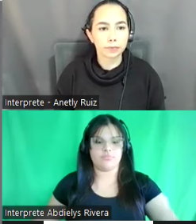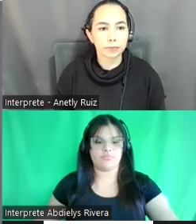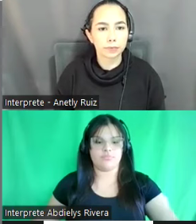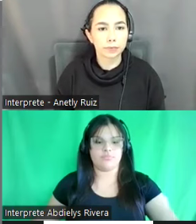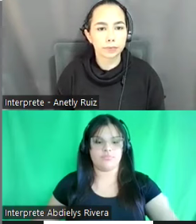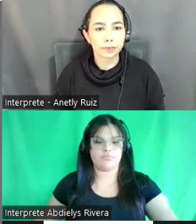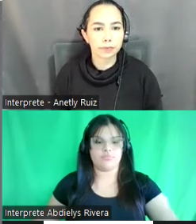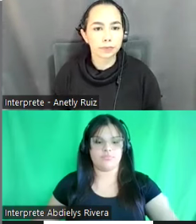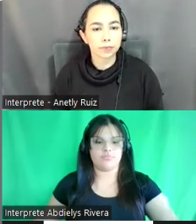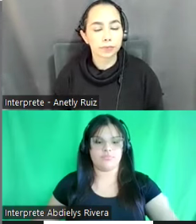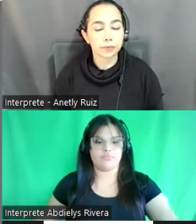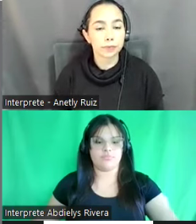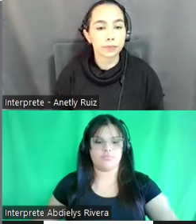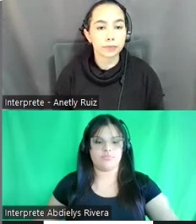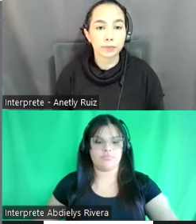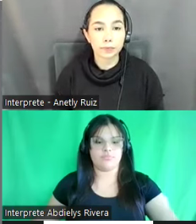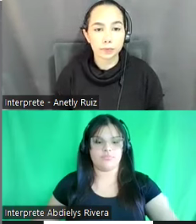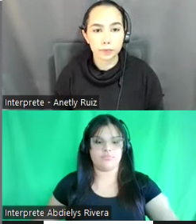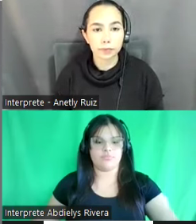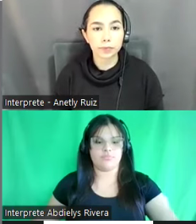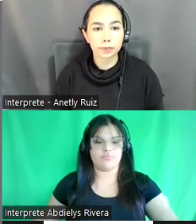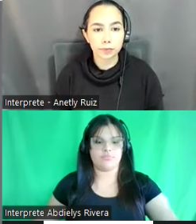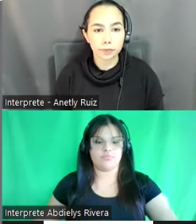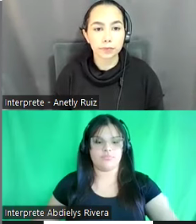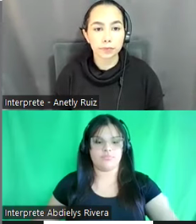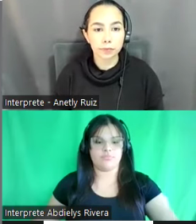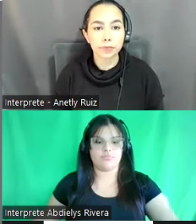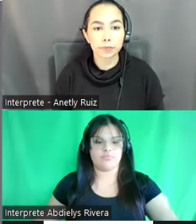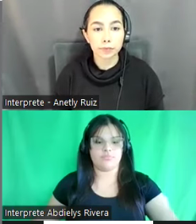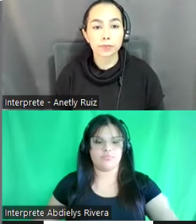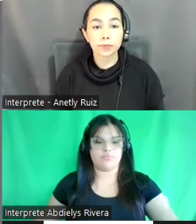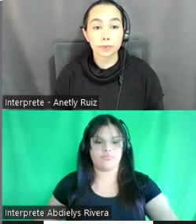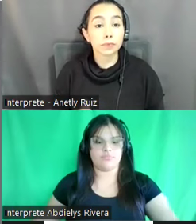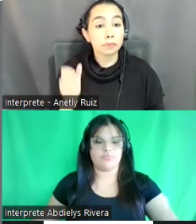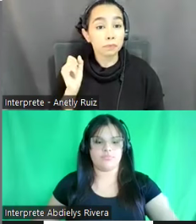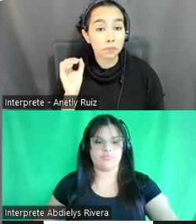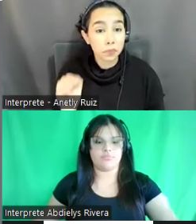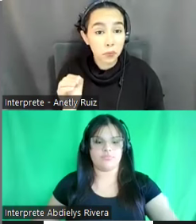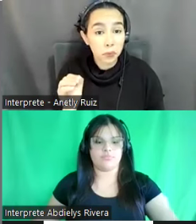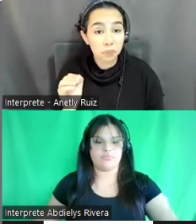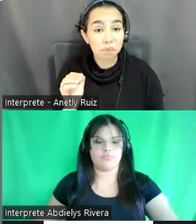Así es que dentro de los próximos pasos, ¿verdad?